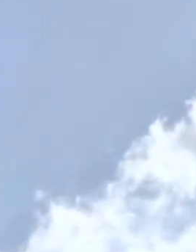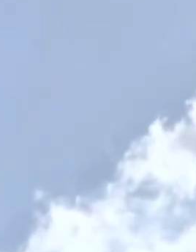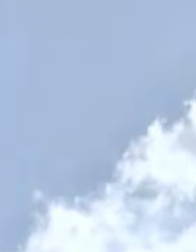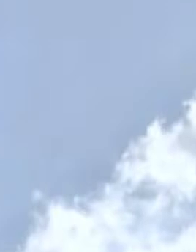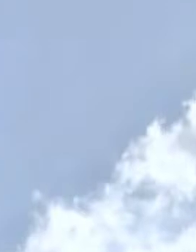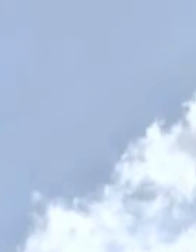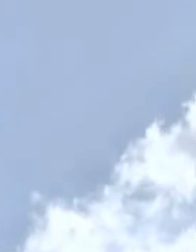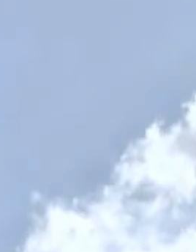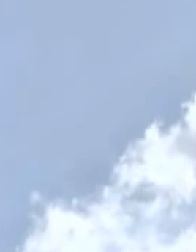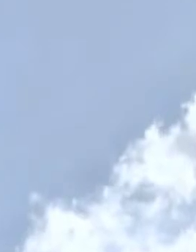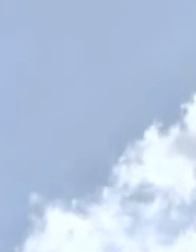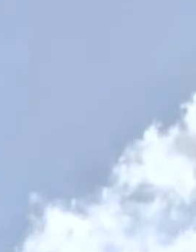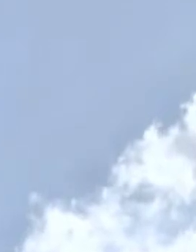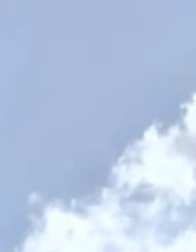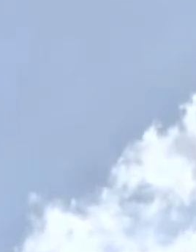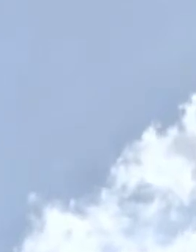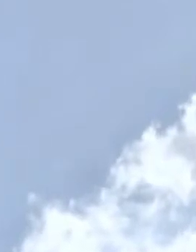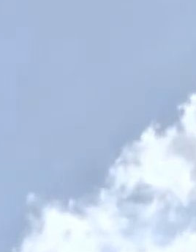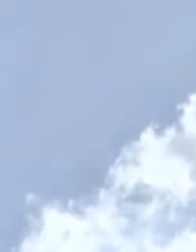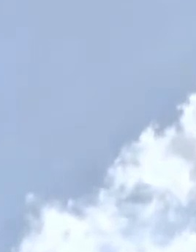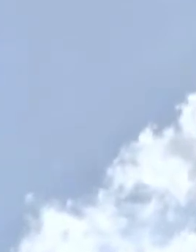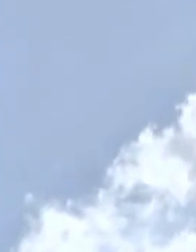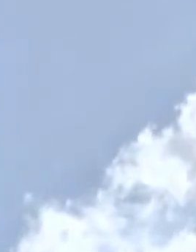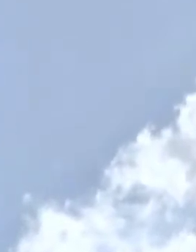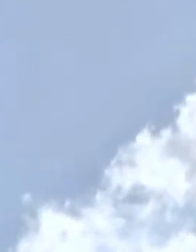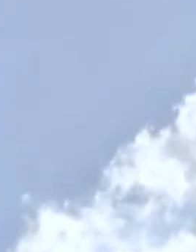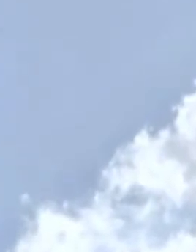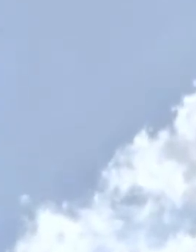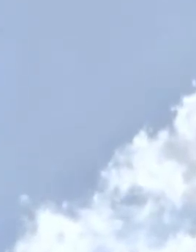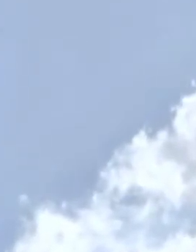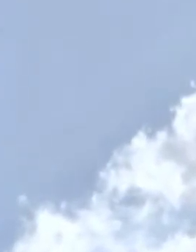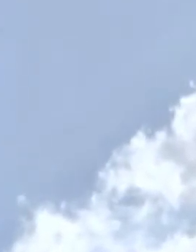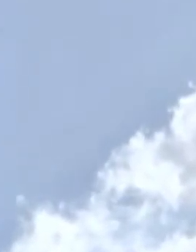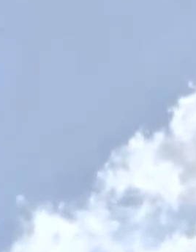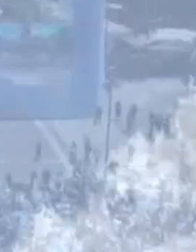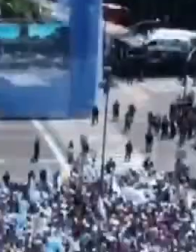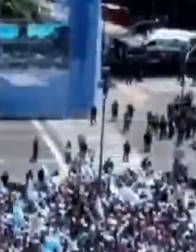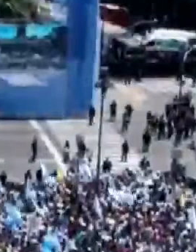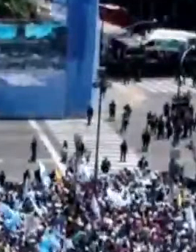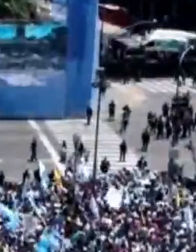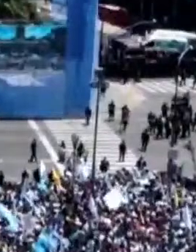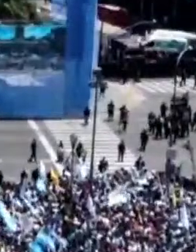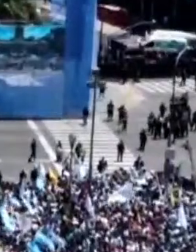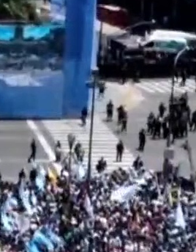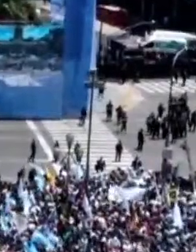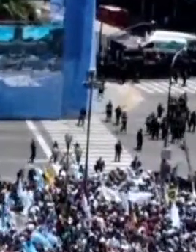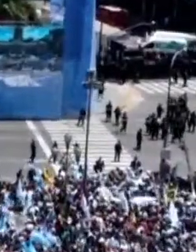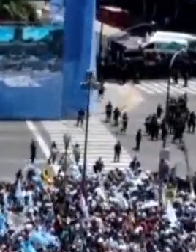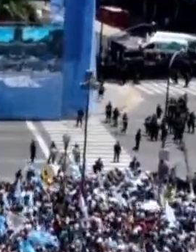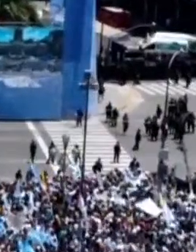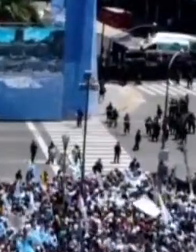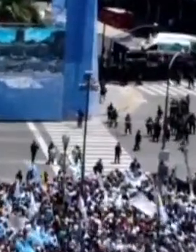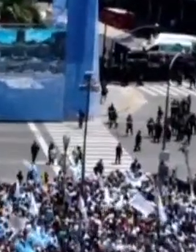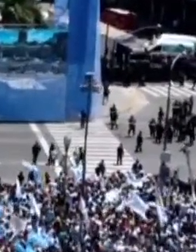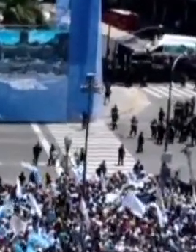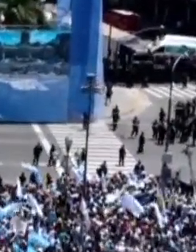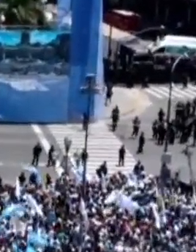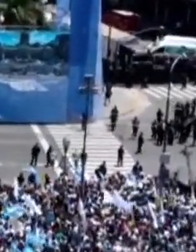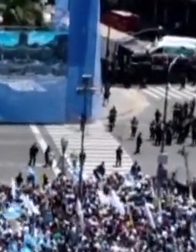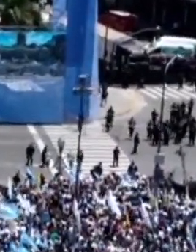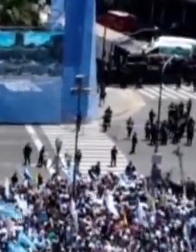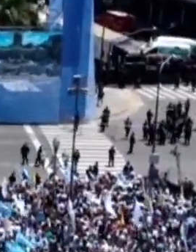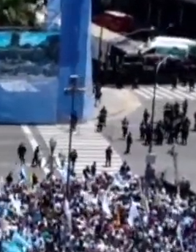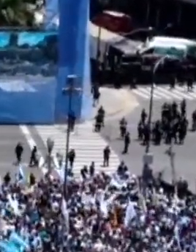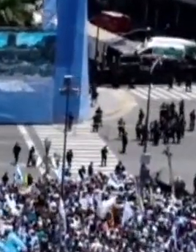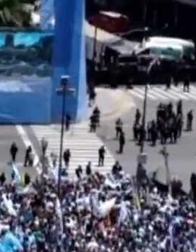Nación Argentina, del doctor Javier Milei, del Congreso de la Nación Argentina. Hemos